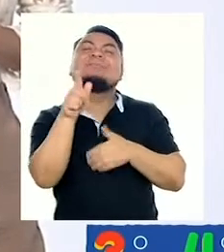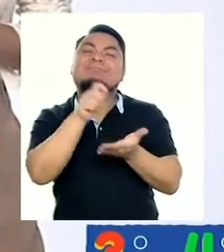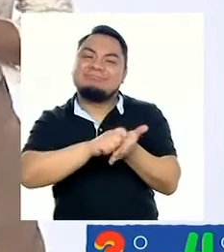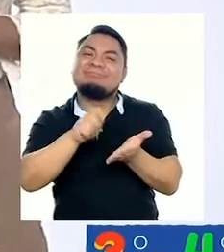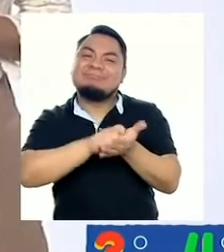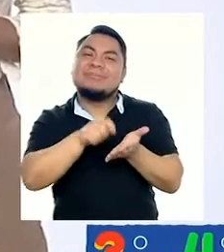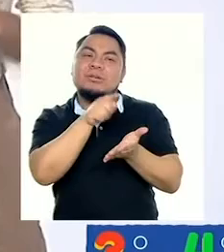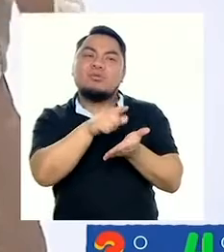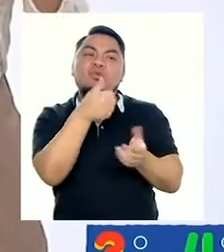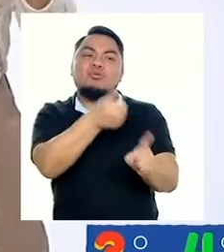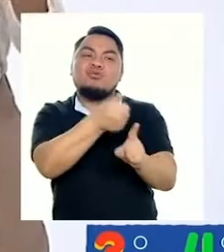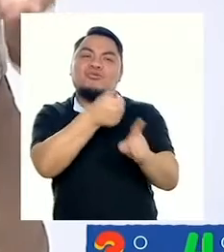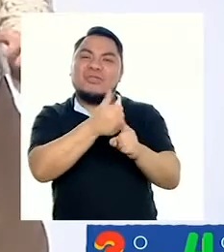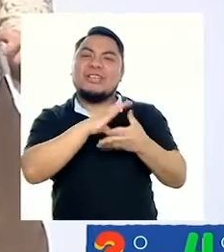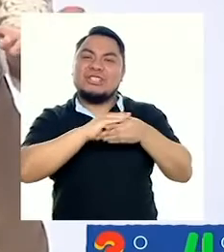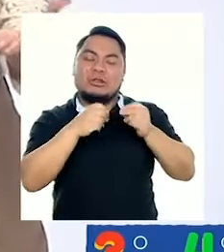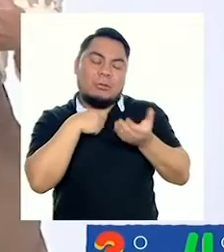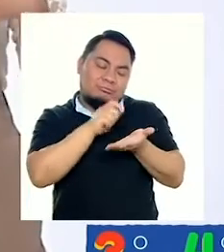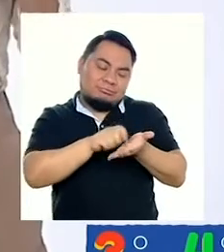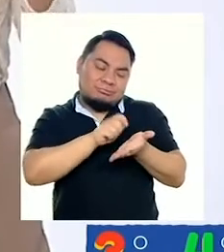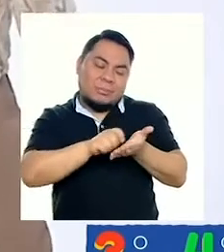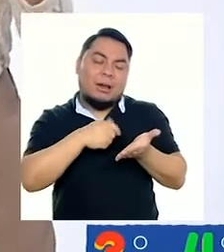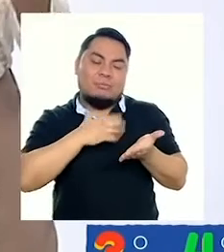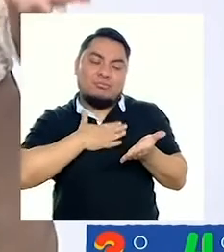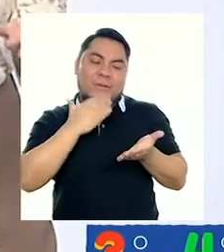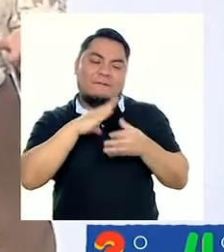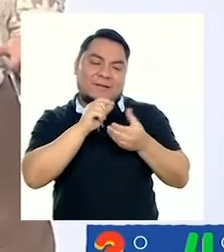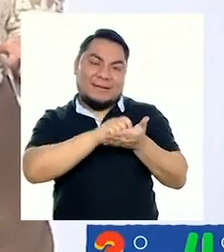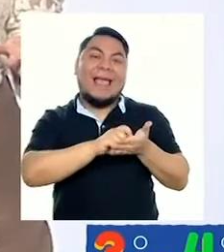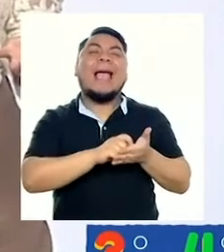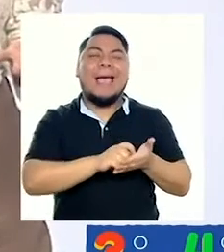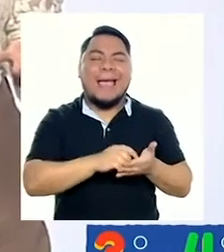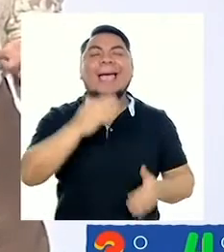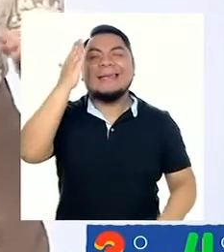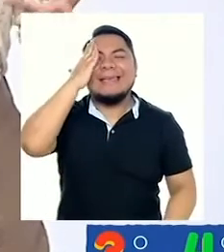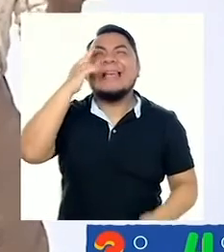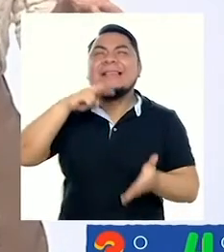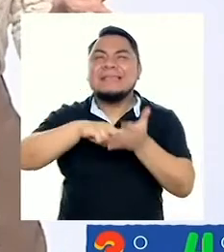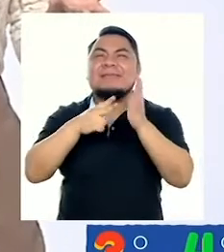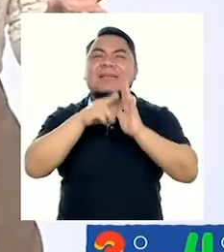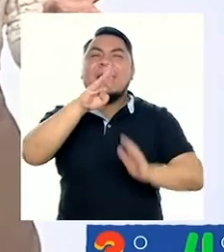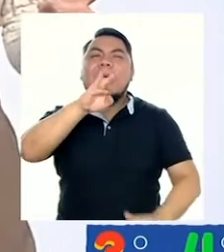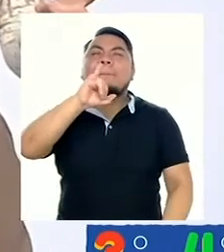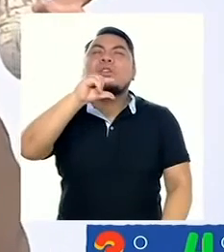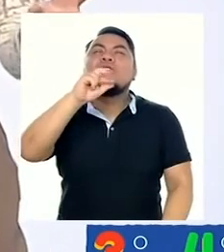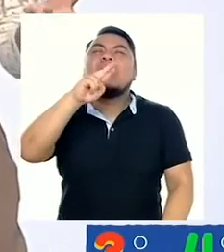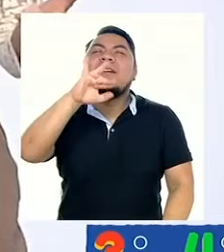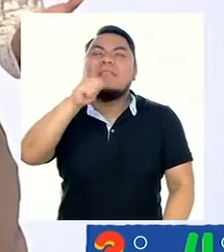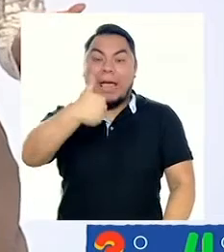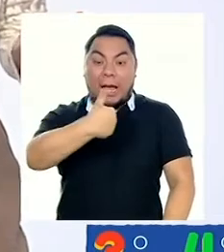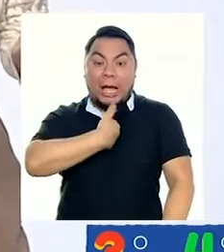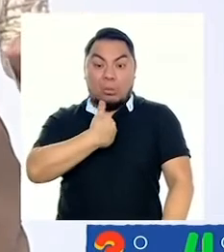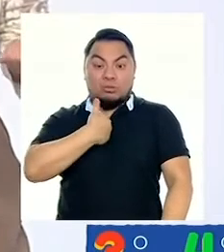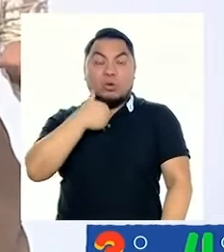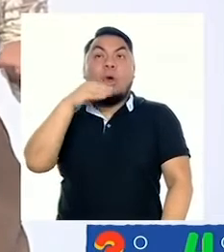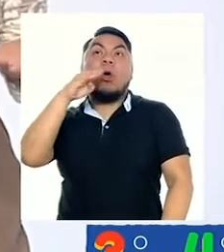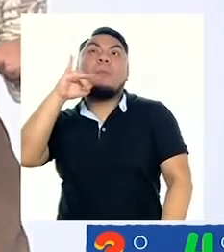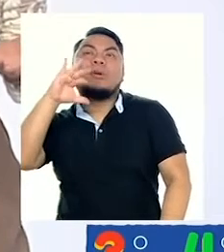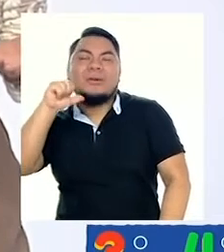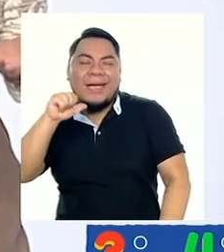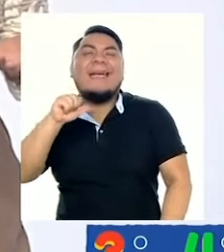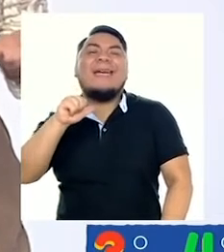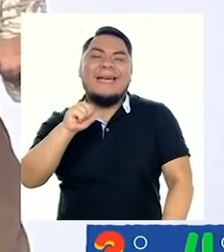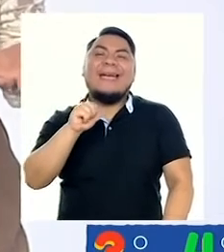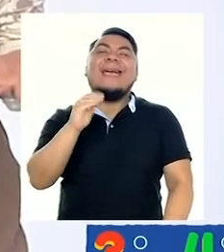escribía su autobiografía. Ahora que sabemos qué es una biografía, podemos intuir qué